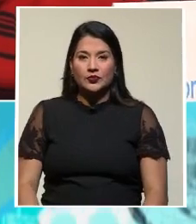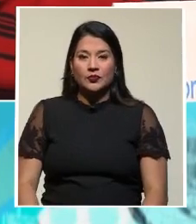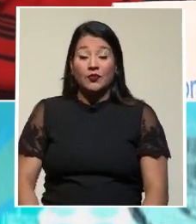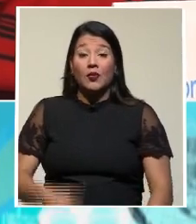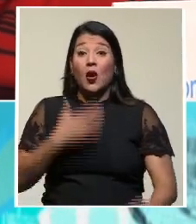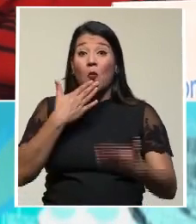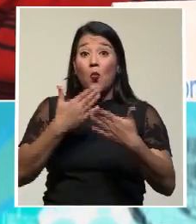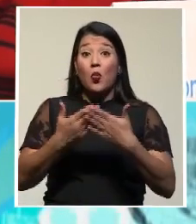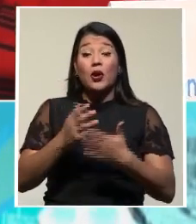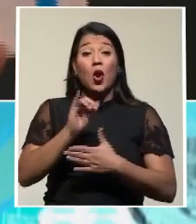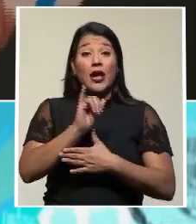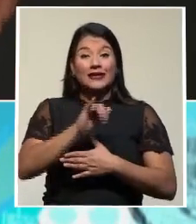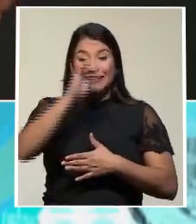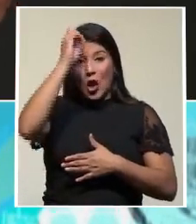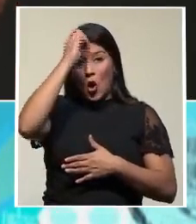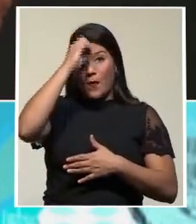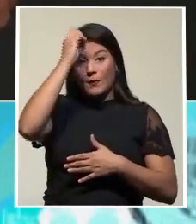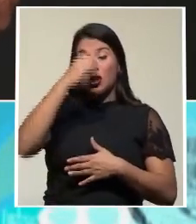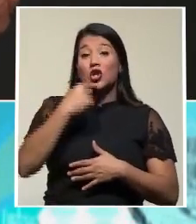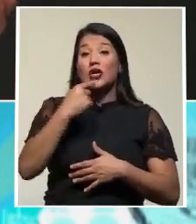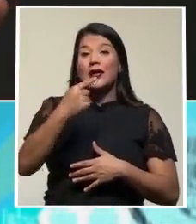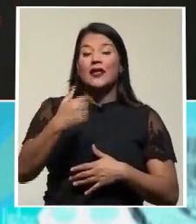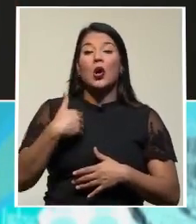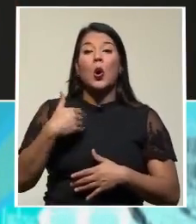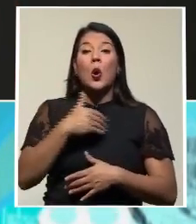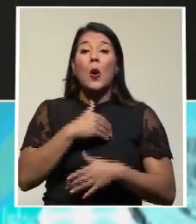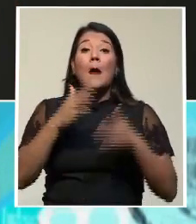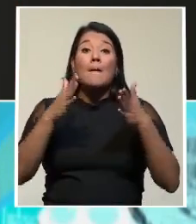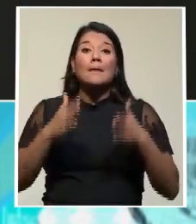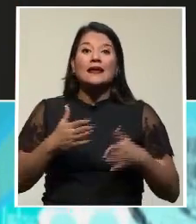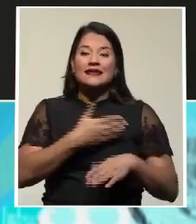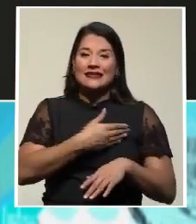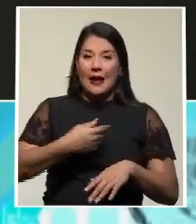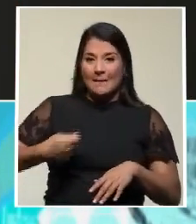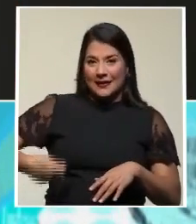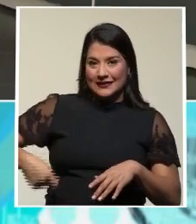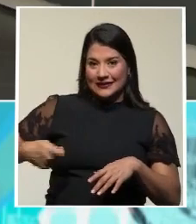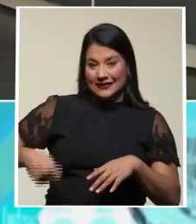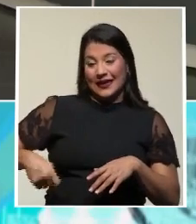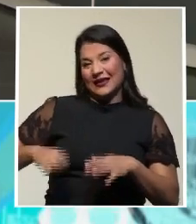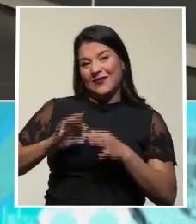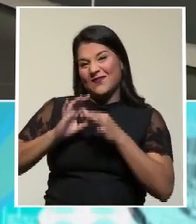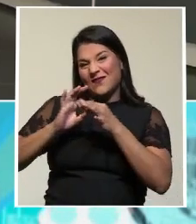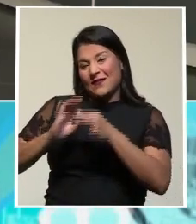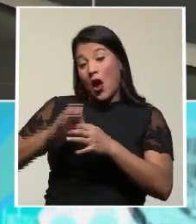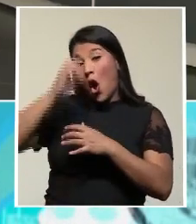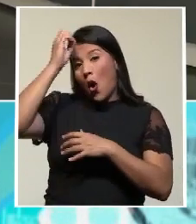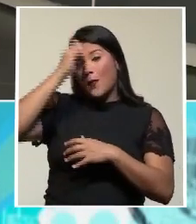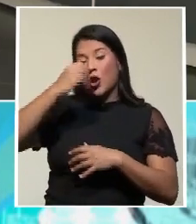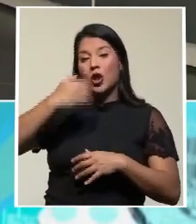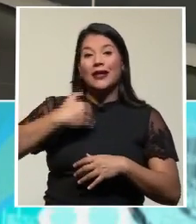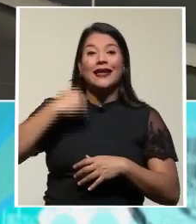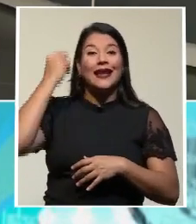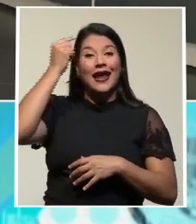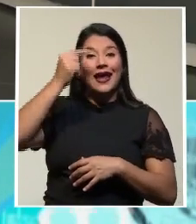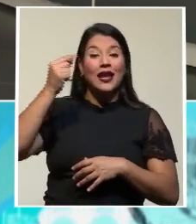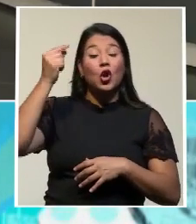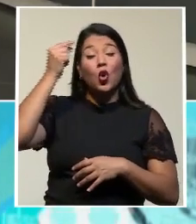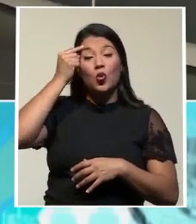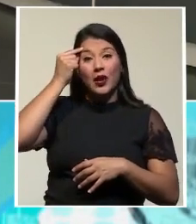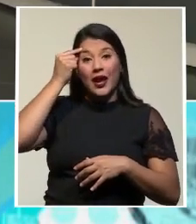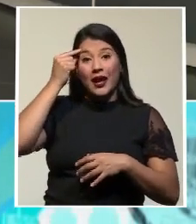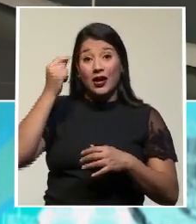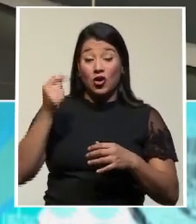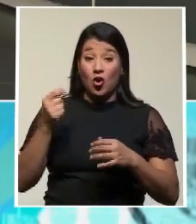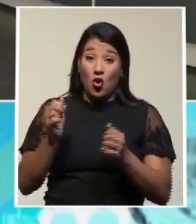Bueno, estas eran las palabras entonces también propiamente ya de lo que es el Poder Ejecutivo con respecto a lo que es